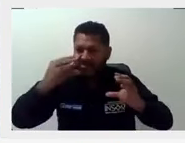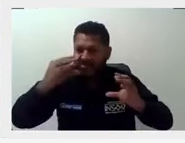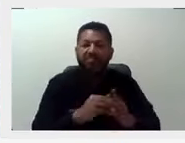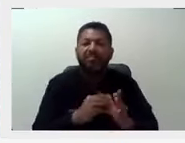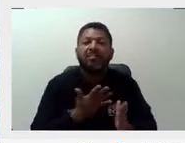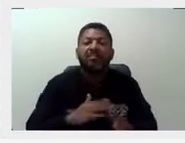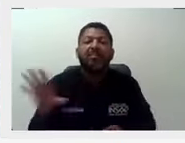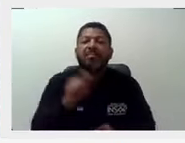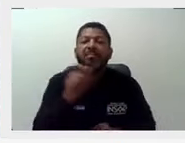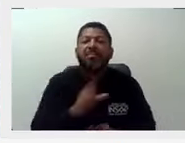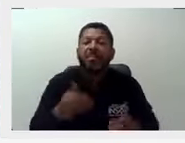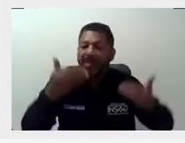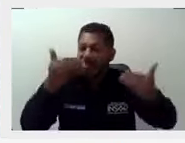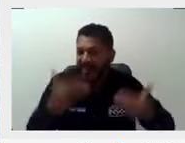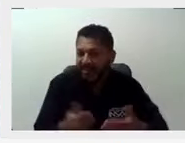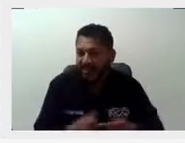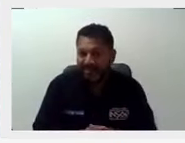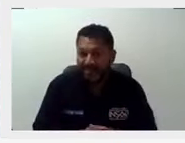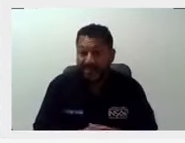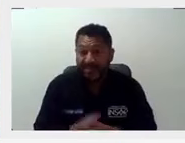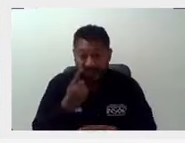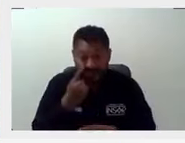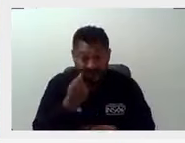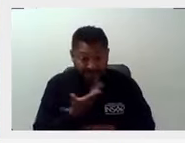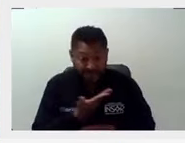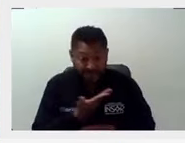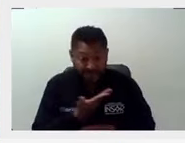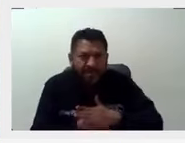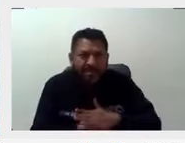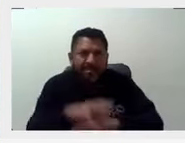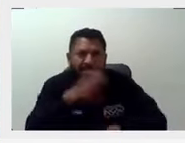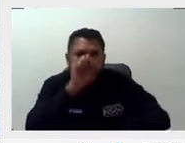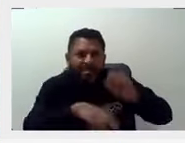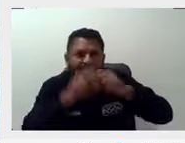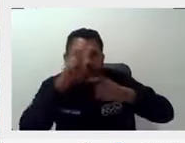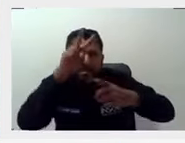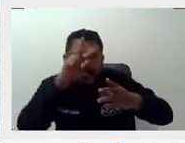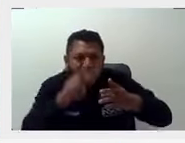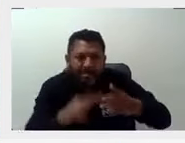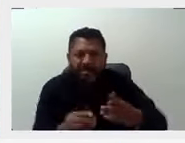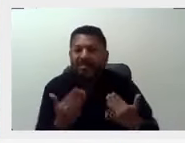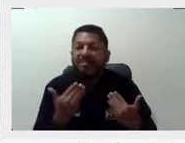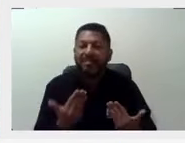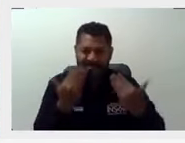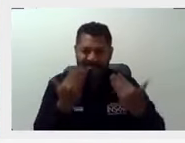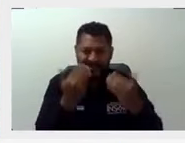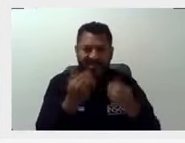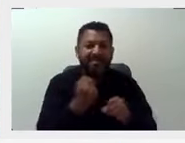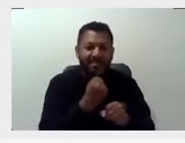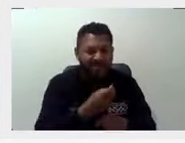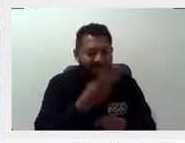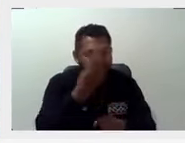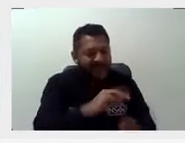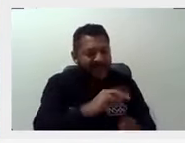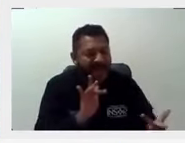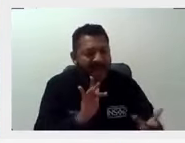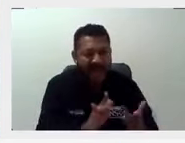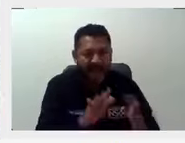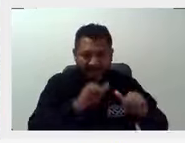con discapacidad. Entonces, padres pueden entrar y valerse de todos estos materiales que dejaron para poder trabajar con sus hijos en la